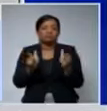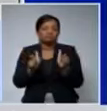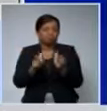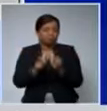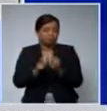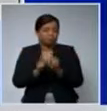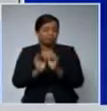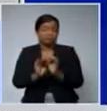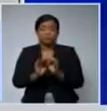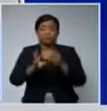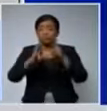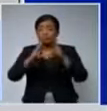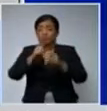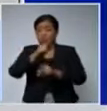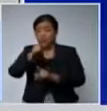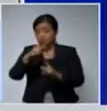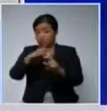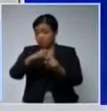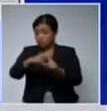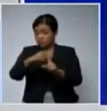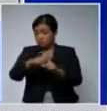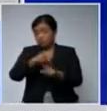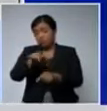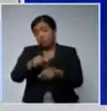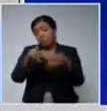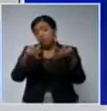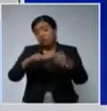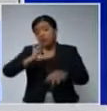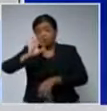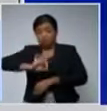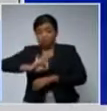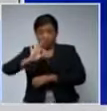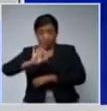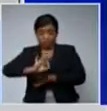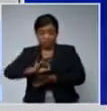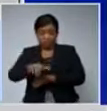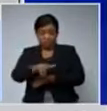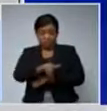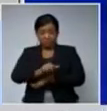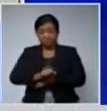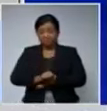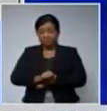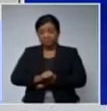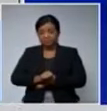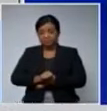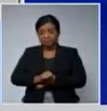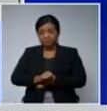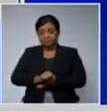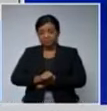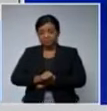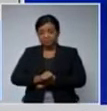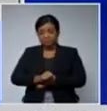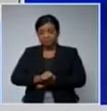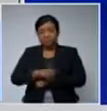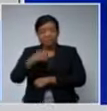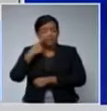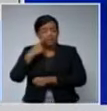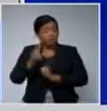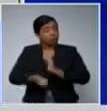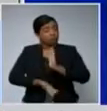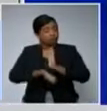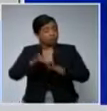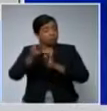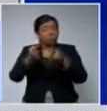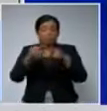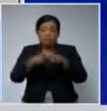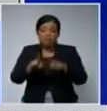casos y, como es natural, en la tasa de incidencia, que aunque todavía alta, pero